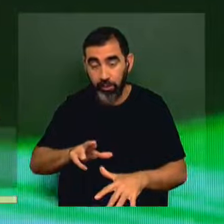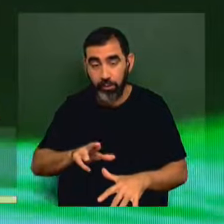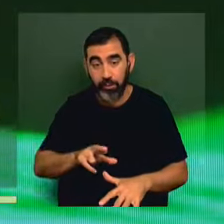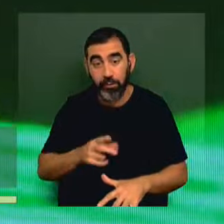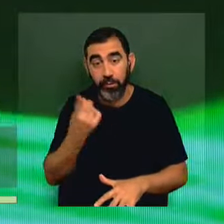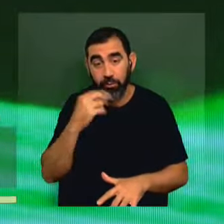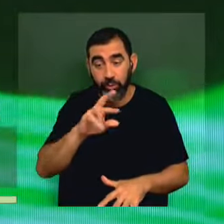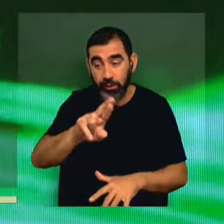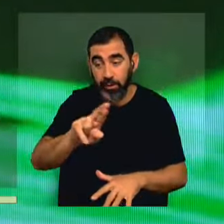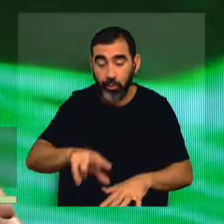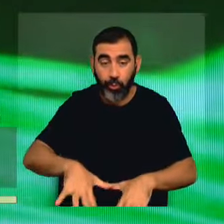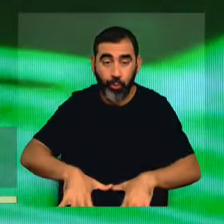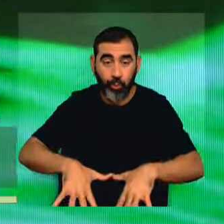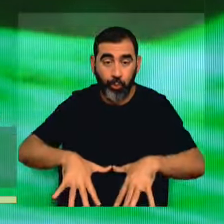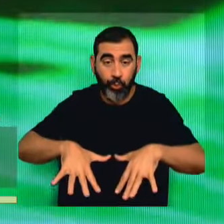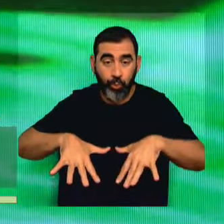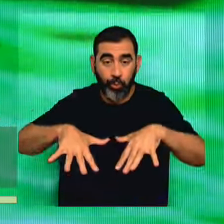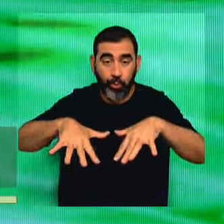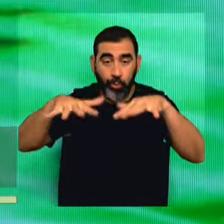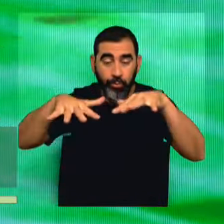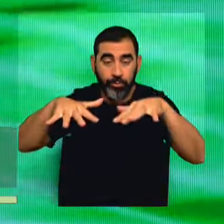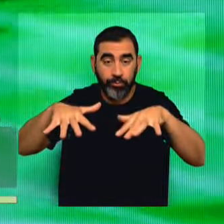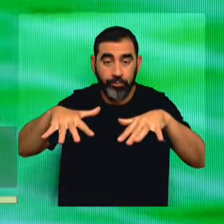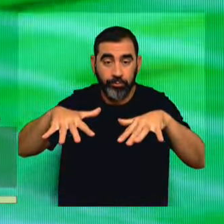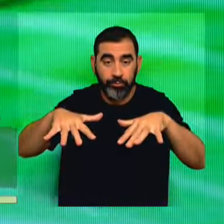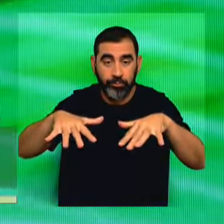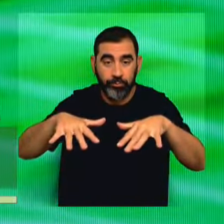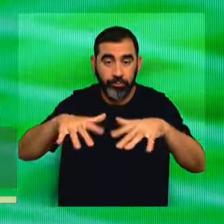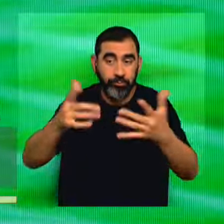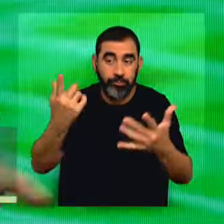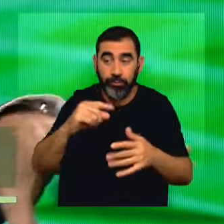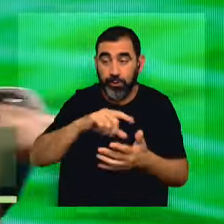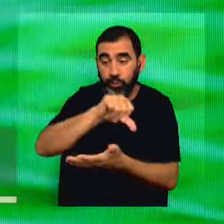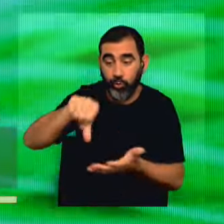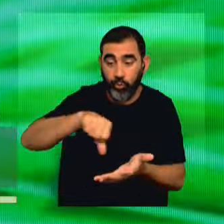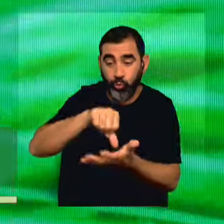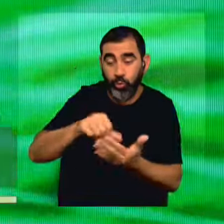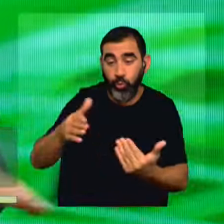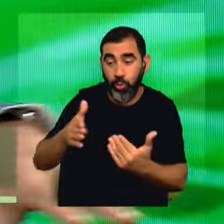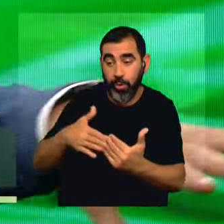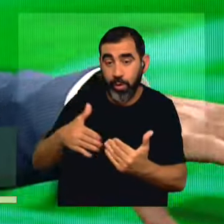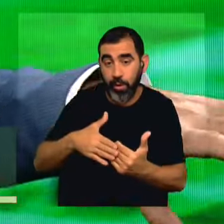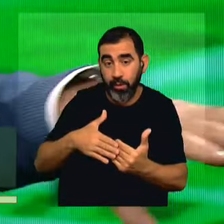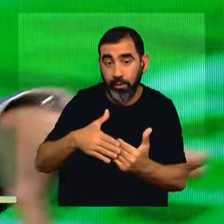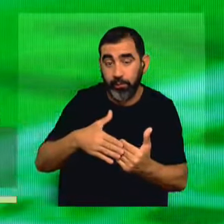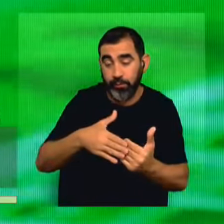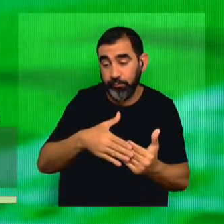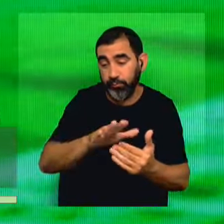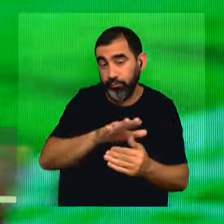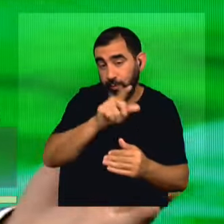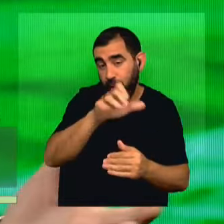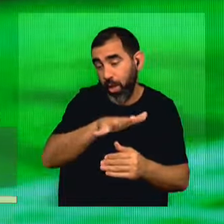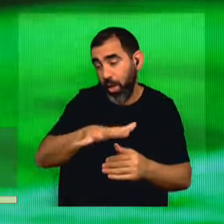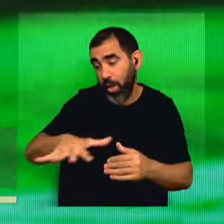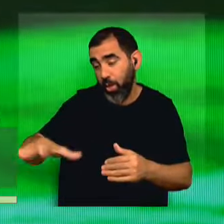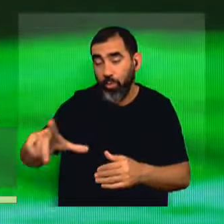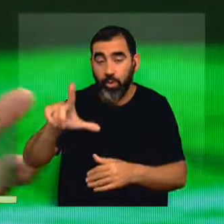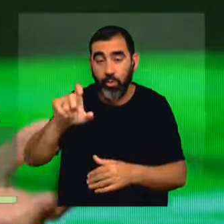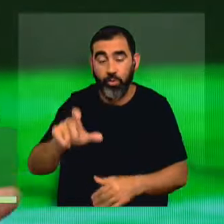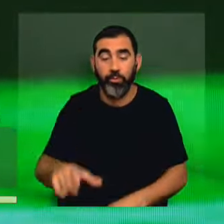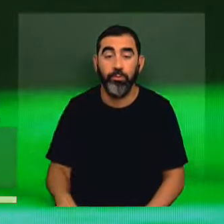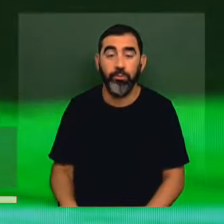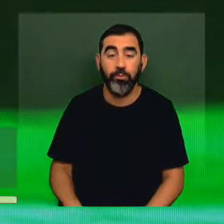Cuenca sí absorbe toda esa agua y bueno si tenés una ciudad el cual hay un un río que pasa cerca el río se desborda y